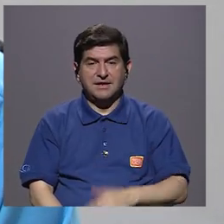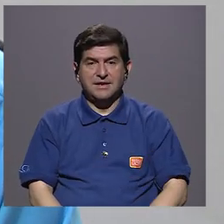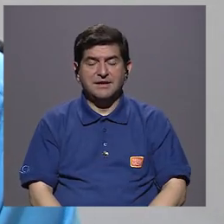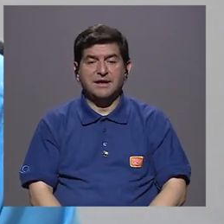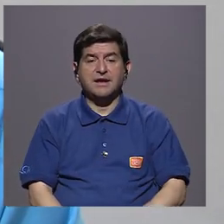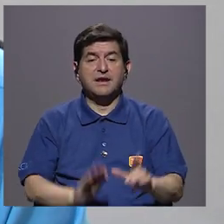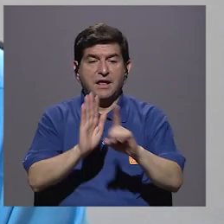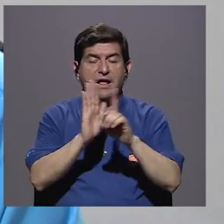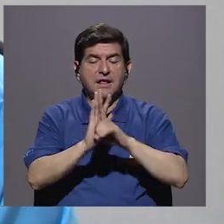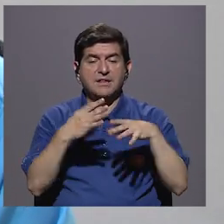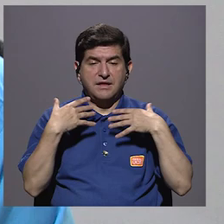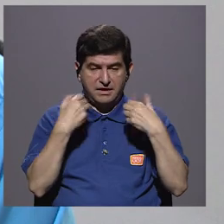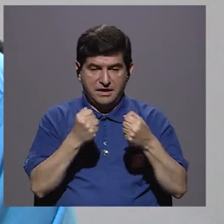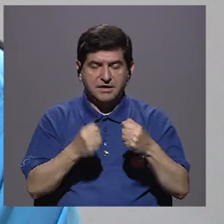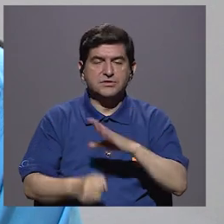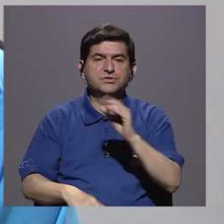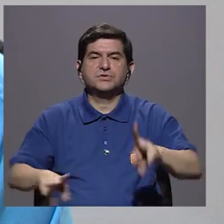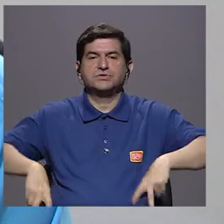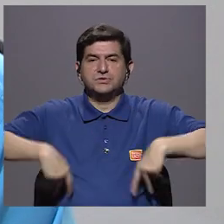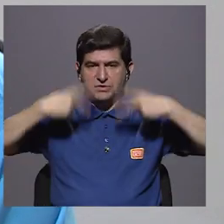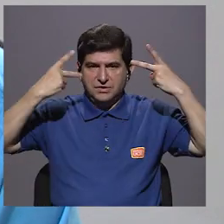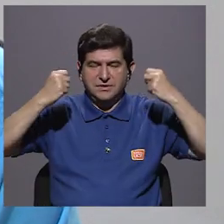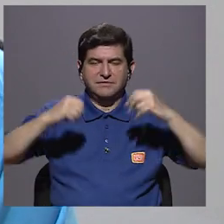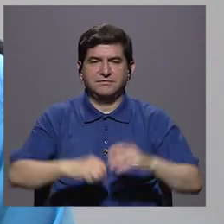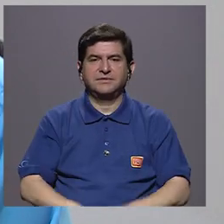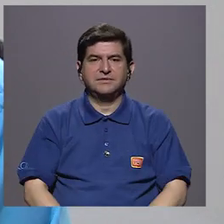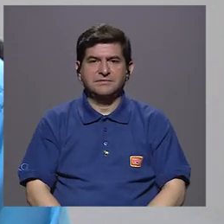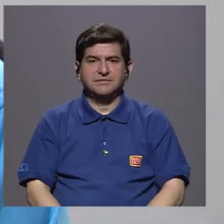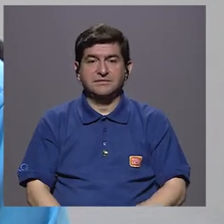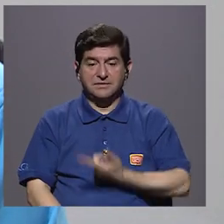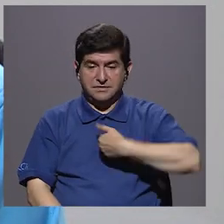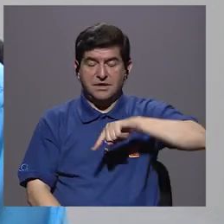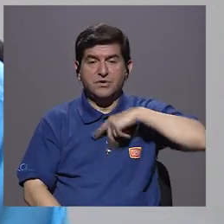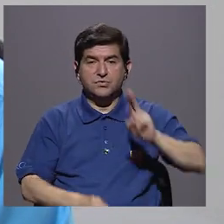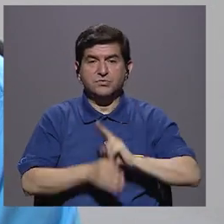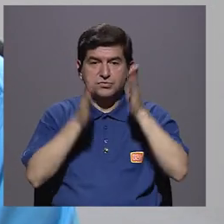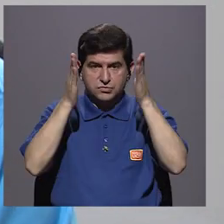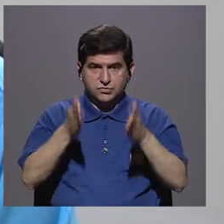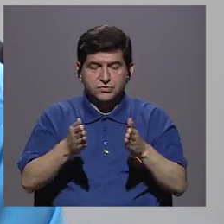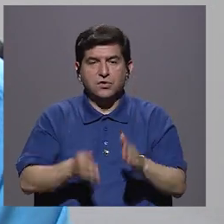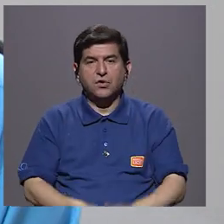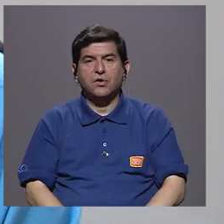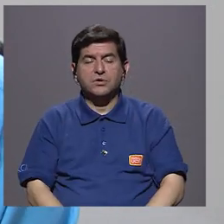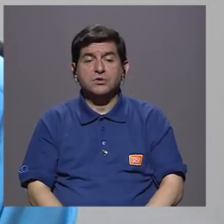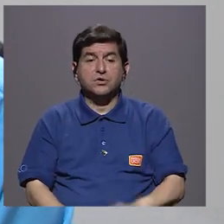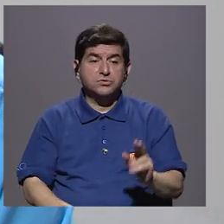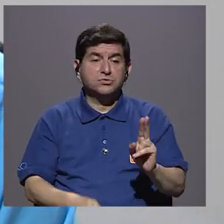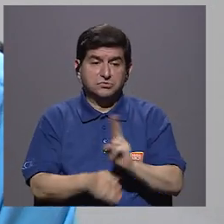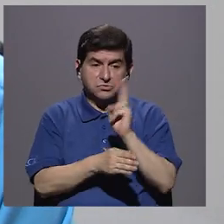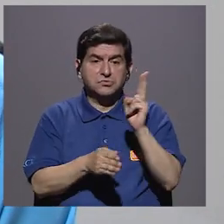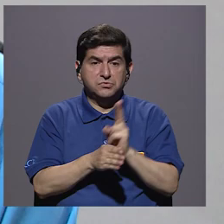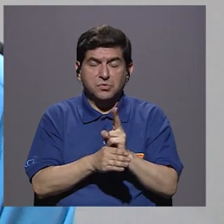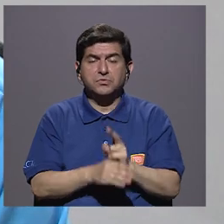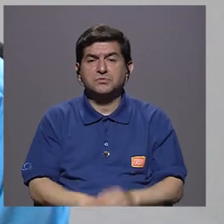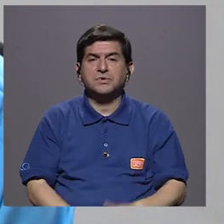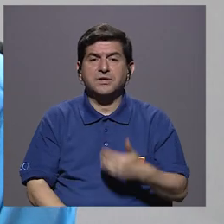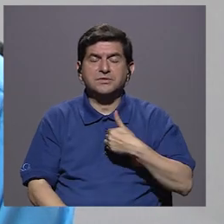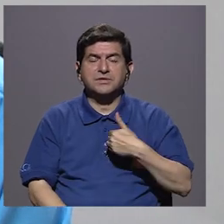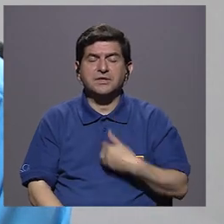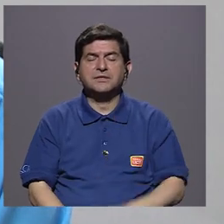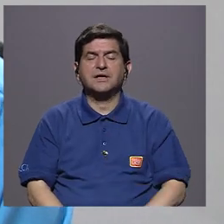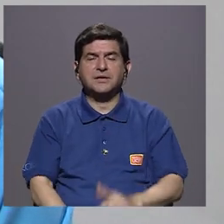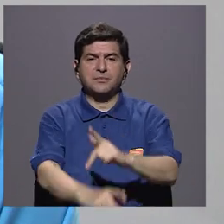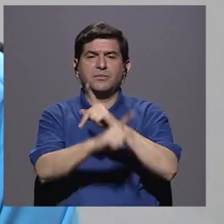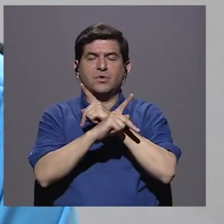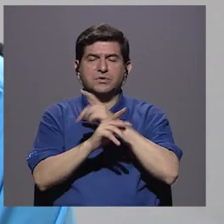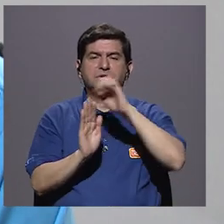prima el derecho a su salud, el derecho a la vida, realmente somos unos usuarios que podríamos llamarlos también consumidores y esto está protegido en la